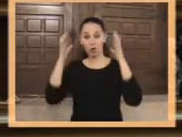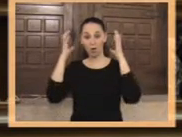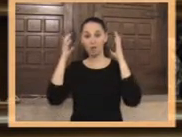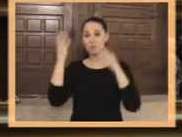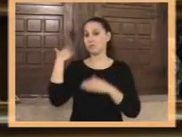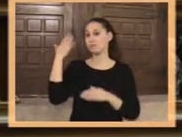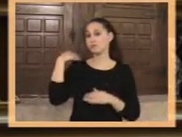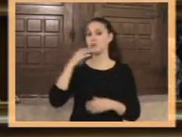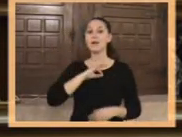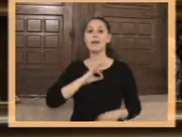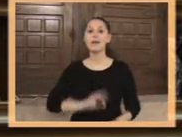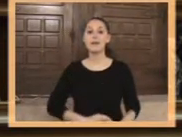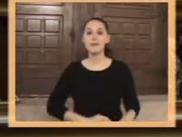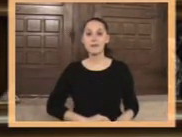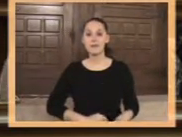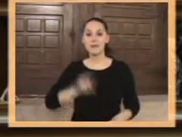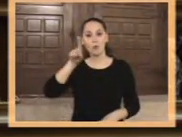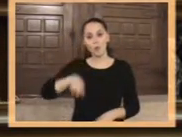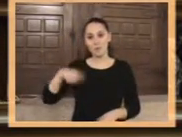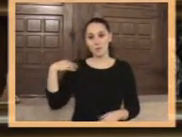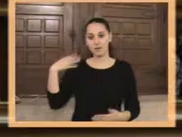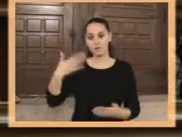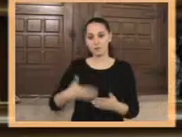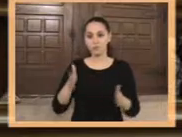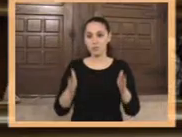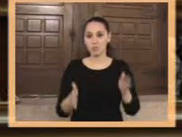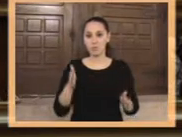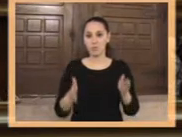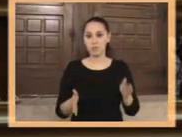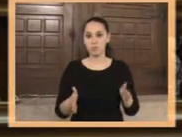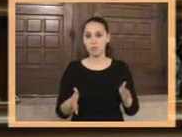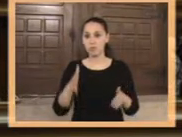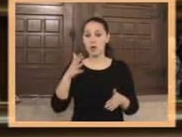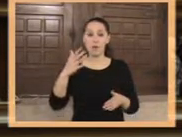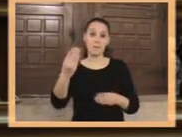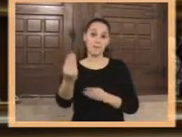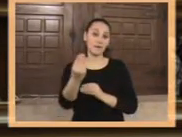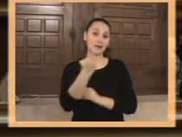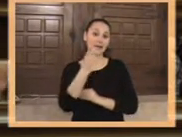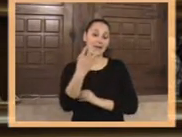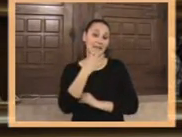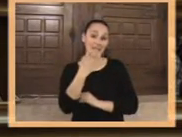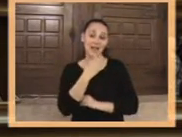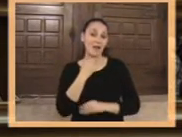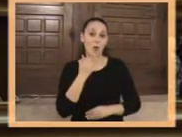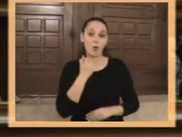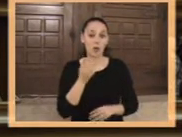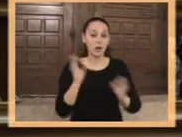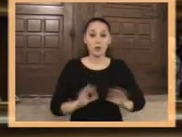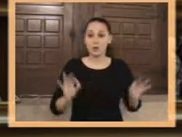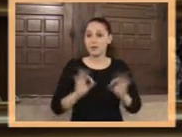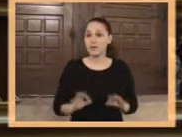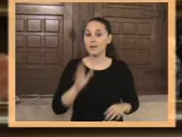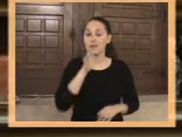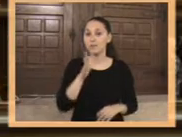enero. Se ha dado ese mes que digo de exposición pública, no ha habido alegaciones, con lo cual tiene todas las